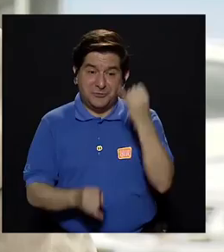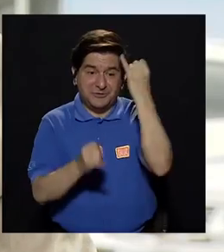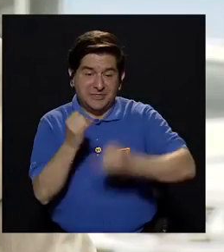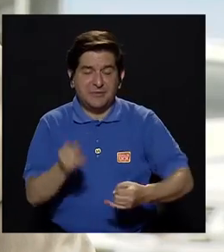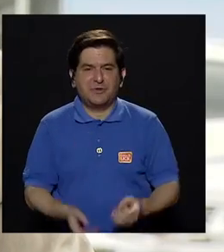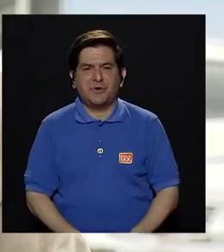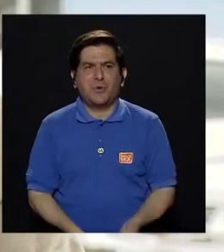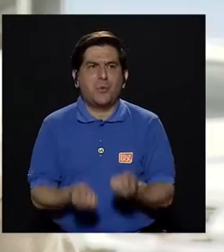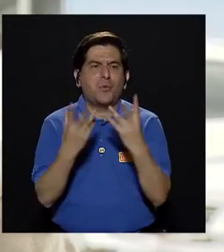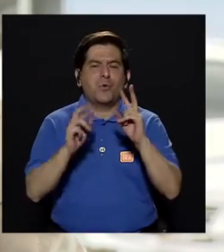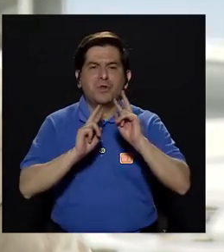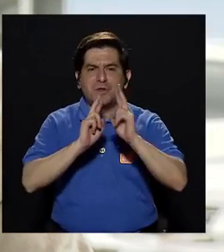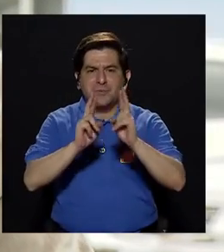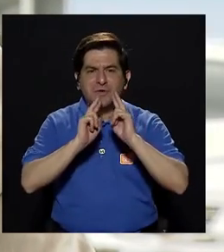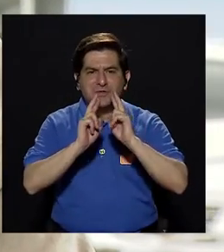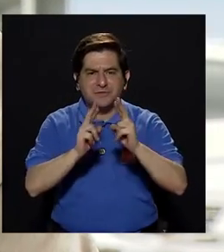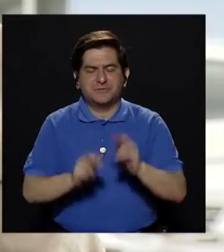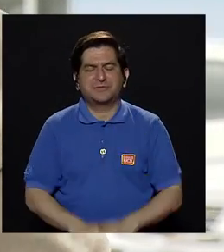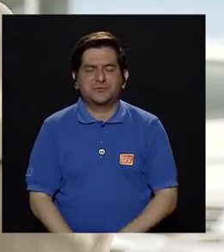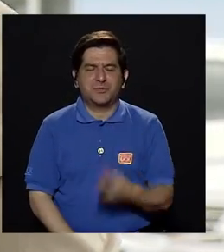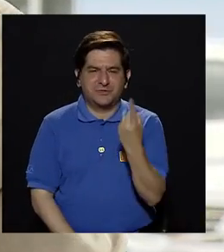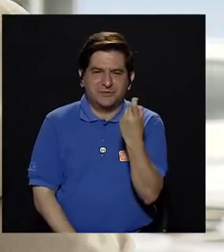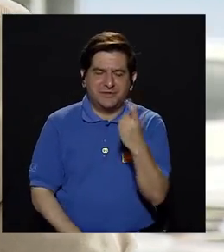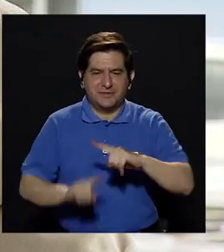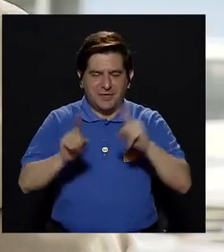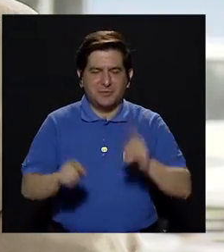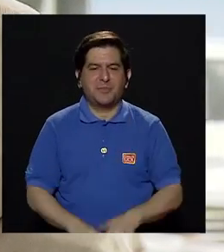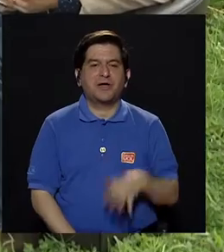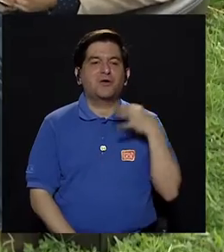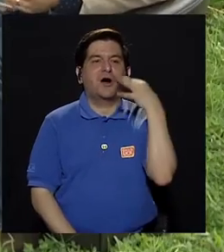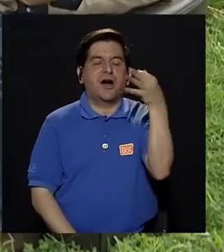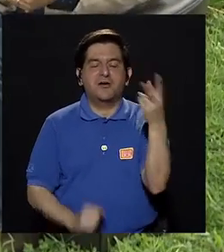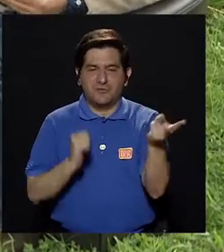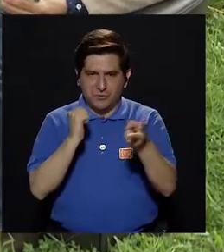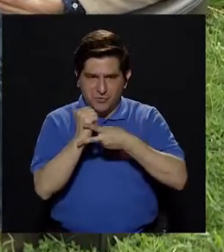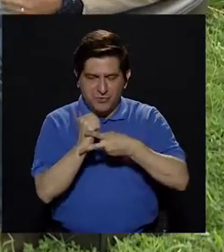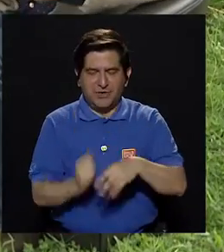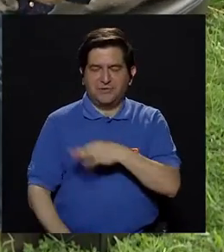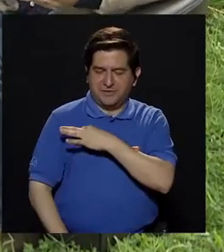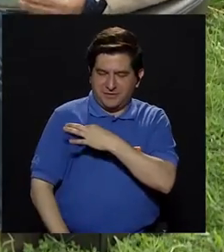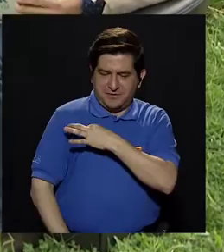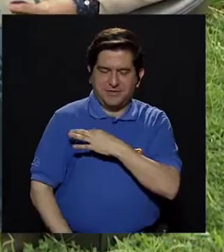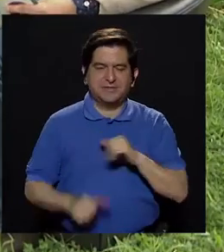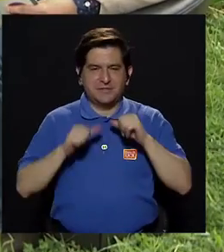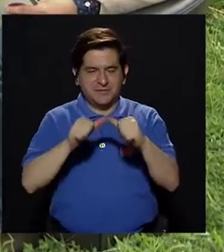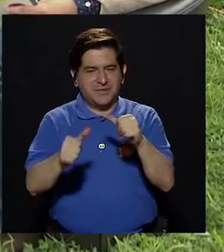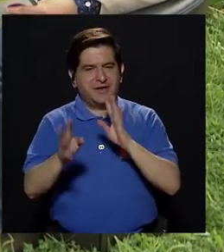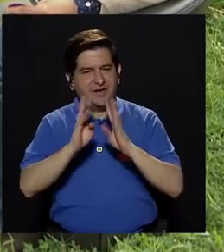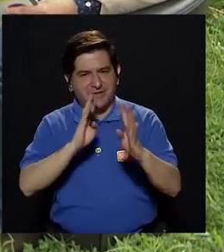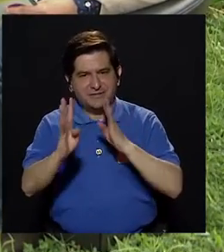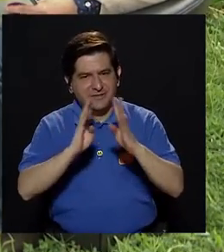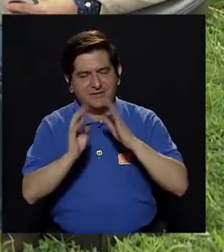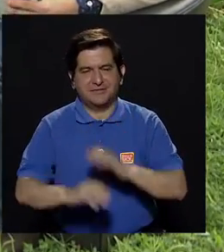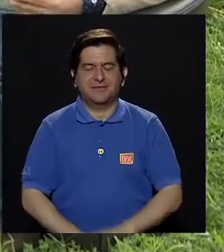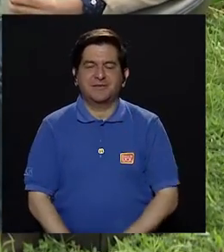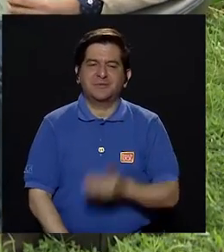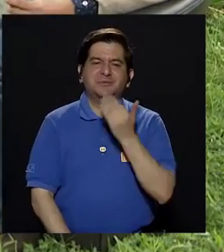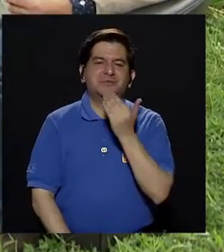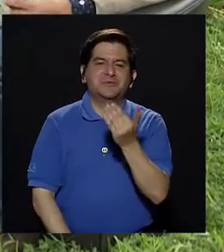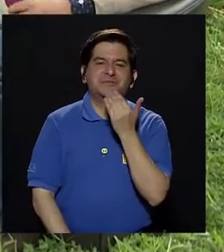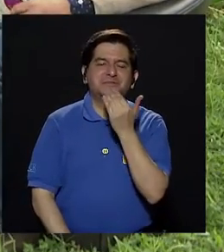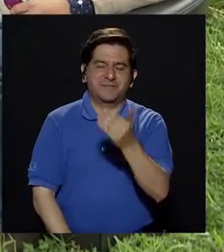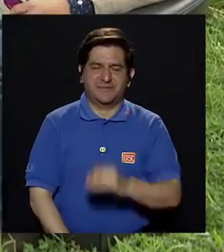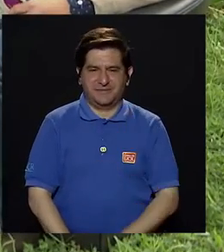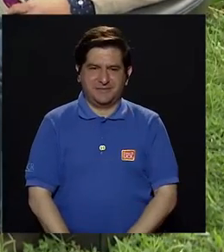muchas preguntas por resolver, pero cordialmente invitados para otro programa en donde podamos seguir conversando al respecto.